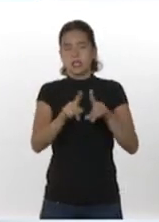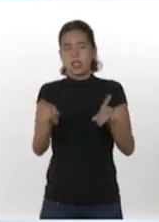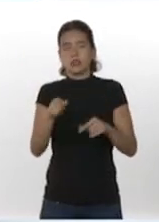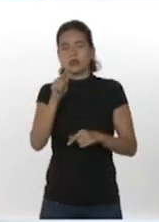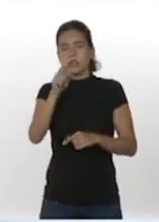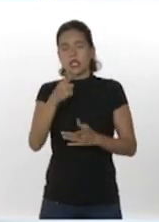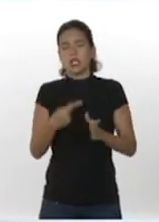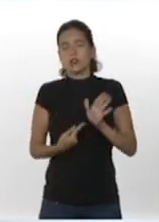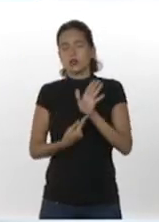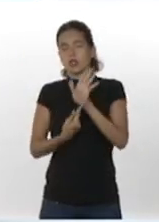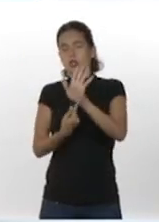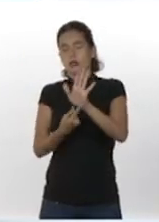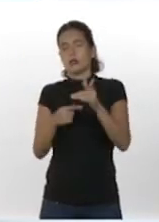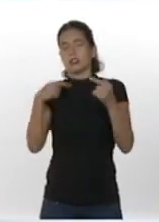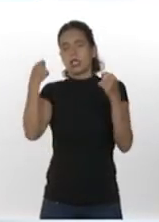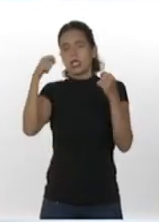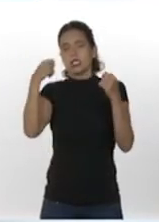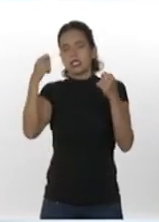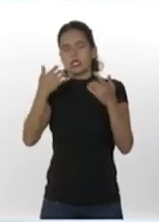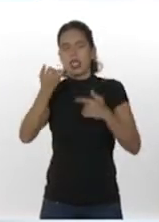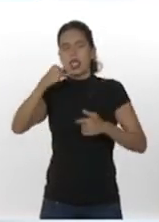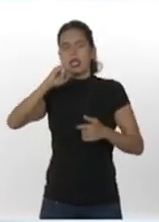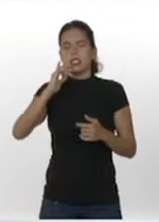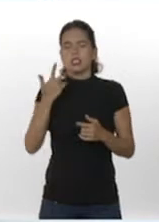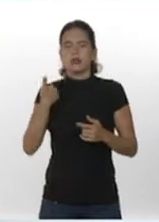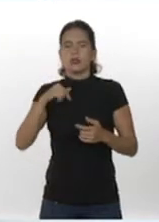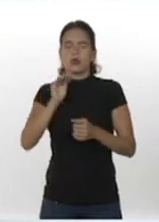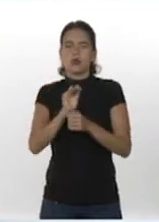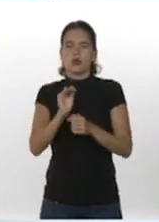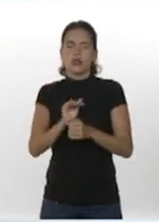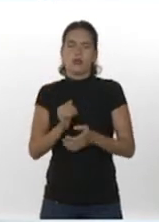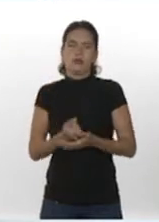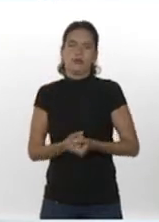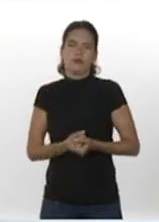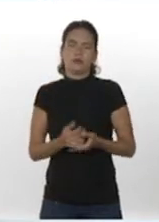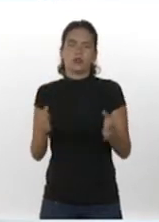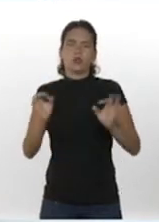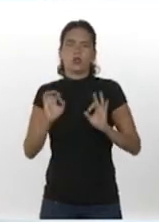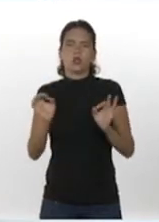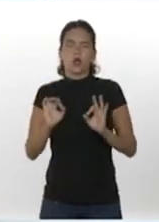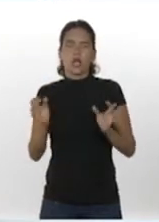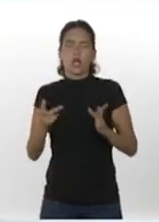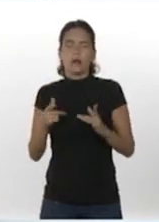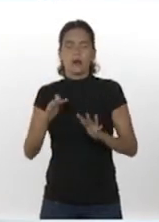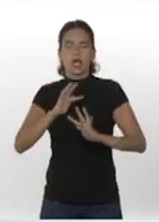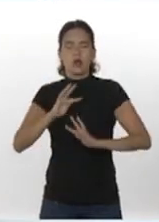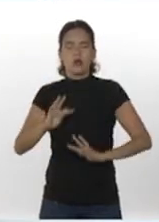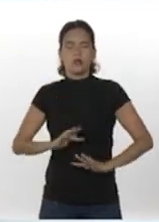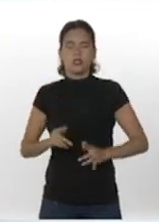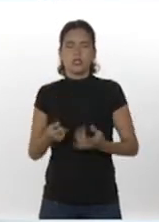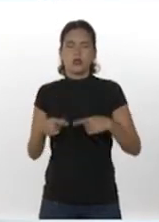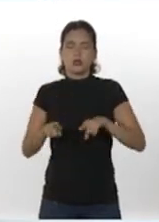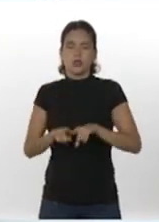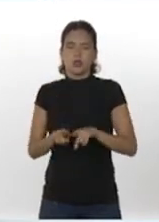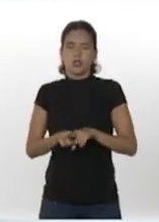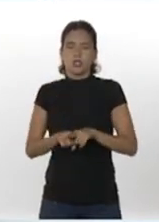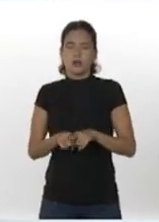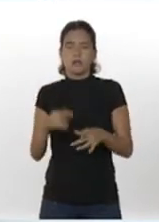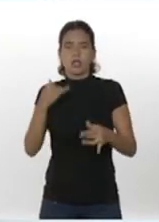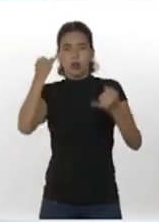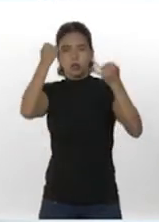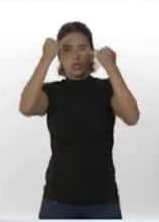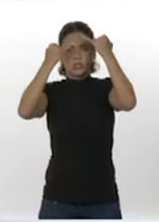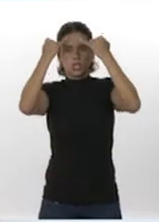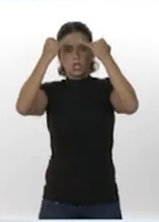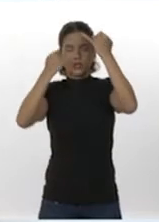diversidad. Entonces, ese prototipo que nos regala el cine, allí debemos de tener cuidado, no solamente en el aspecto físico, sino también